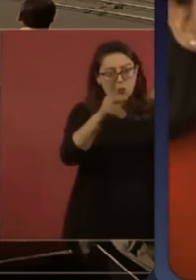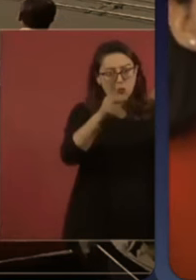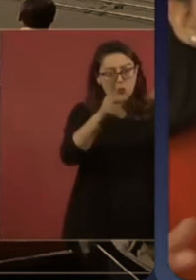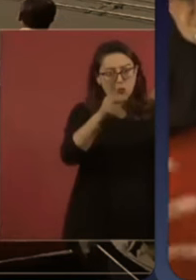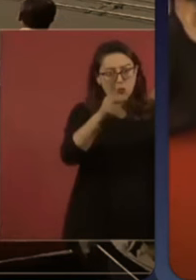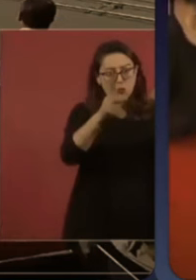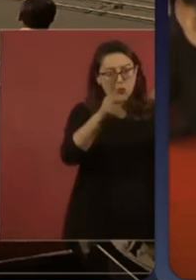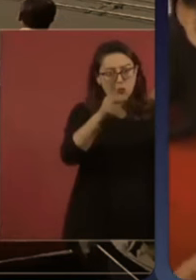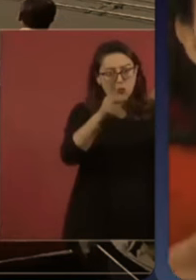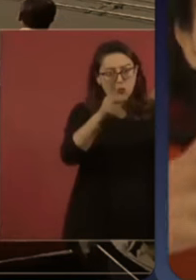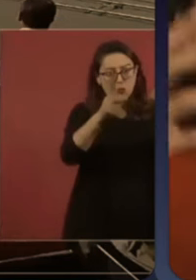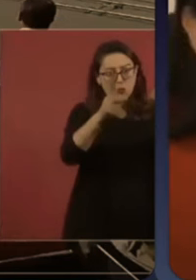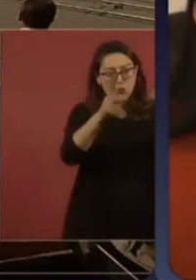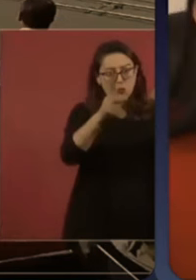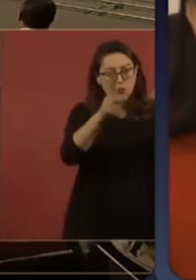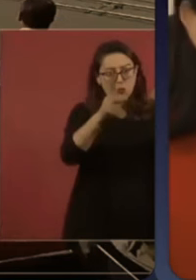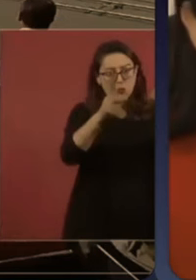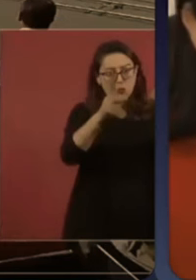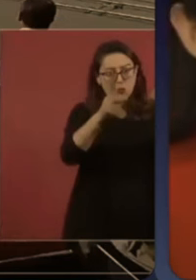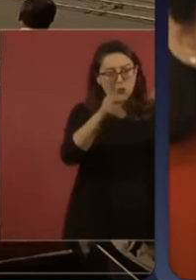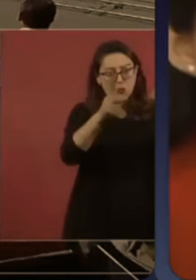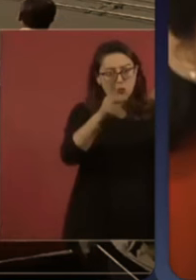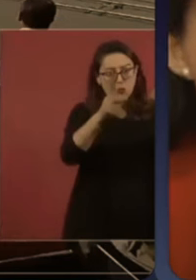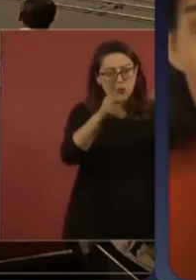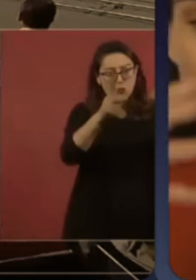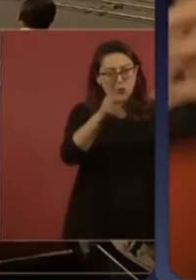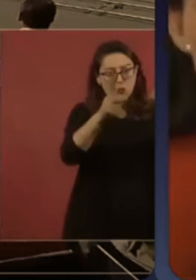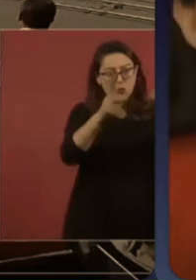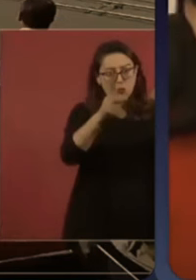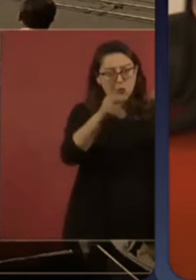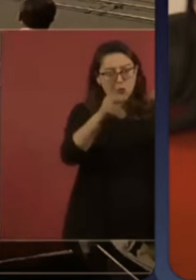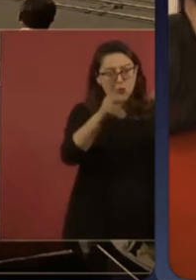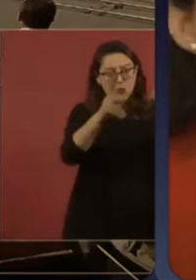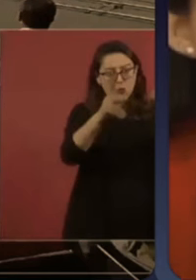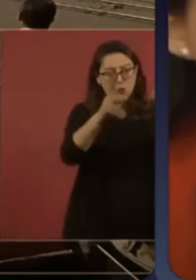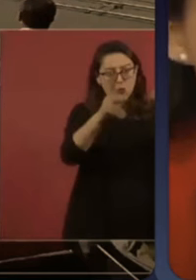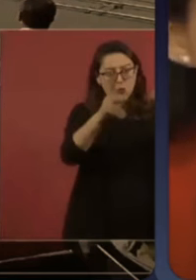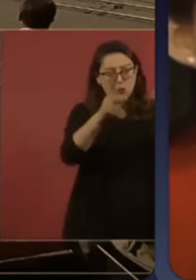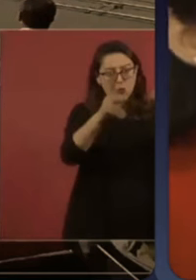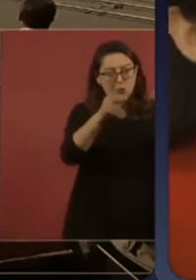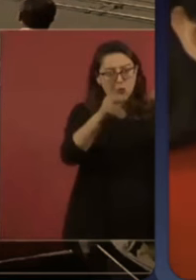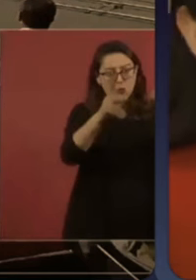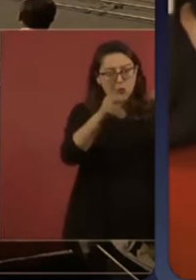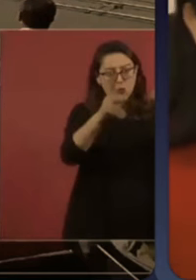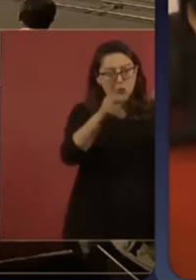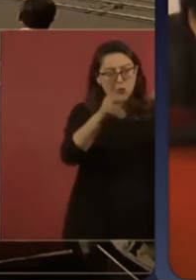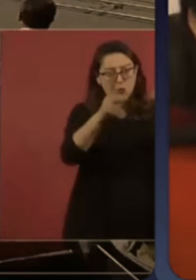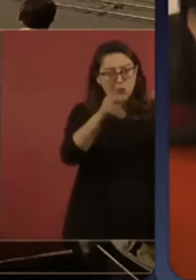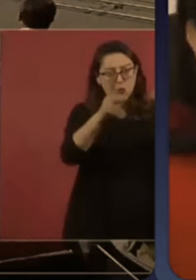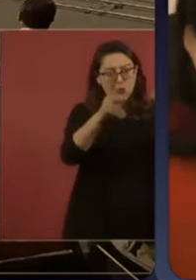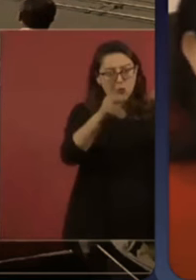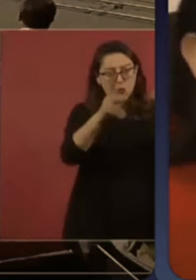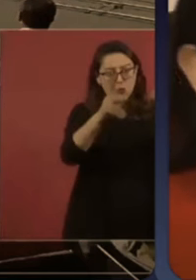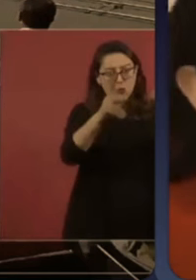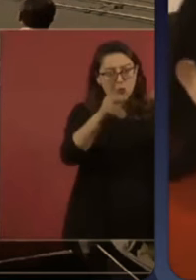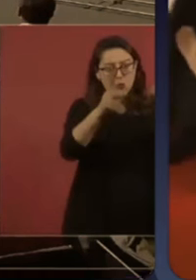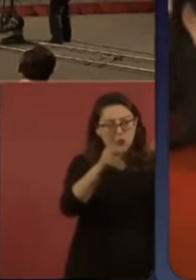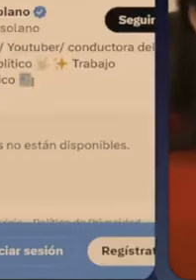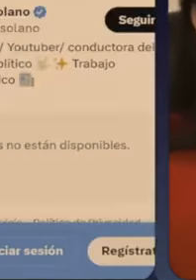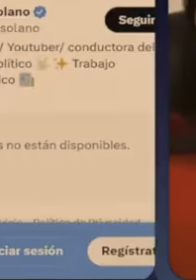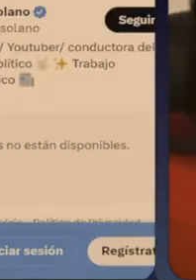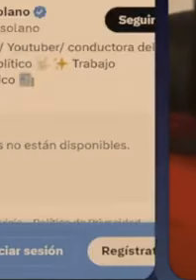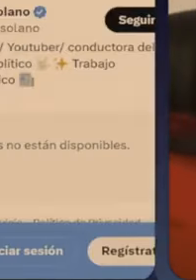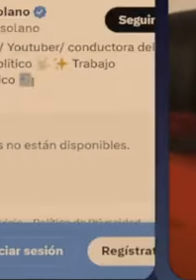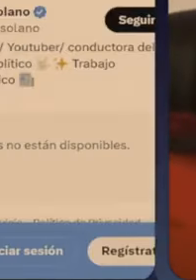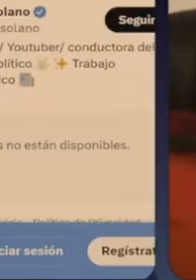Y pues haciendo sus pruebas. Y pues todos sabemos cómo es el tema de la construcción. Pero andan con todo,